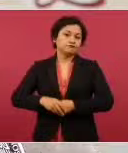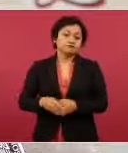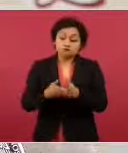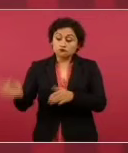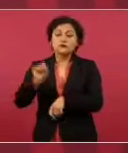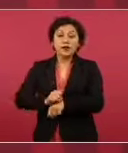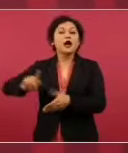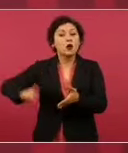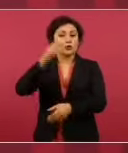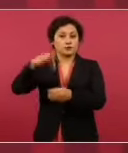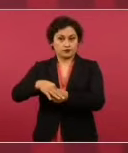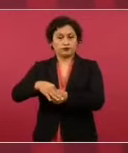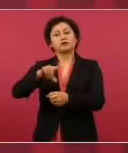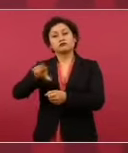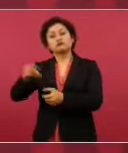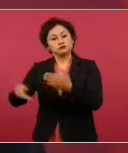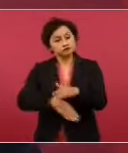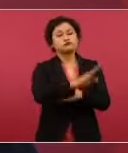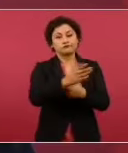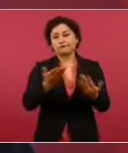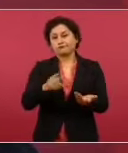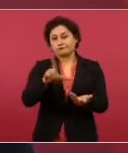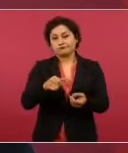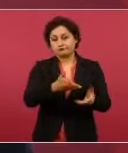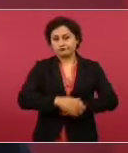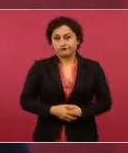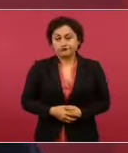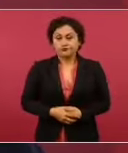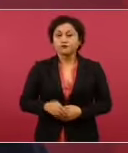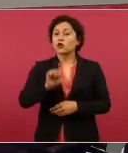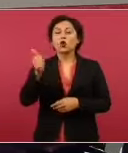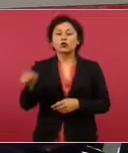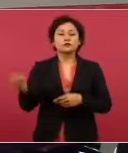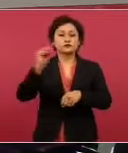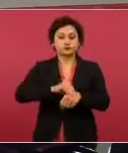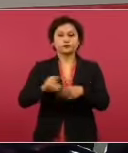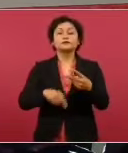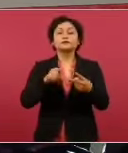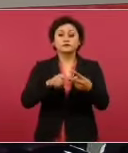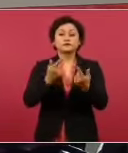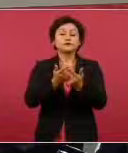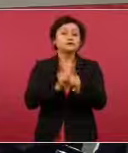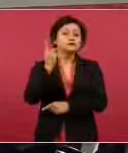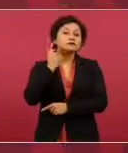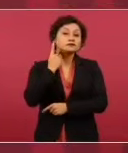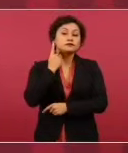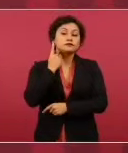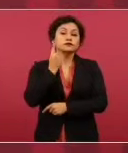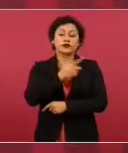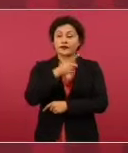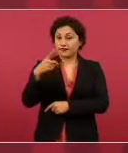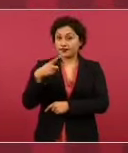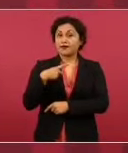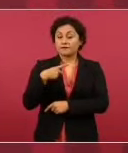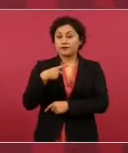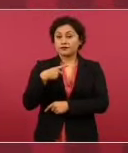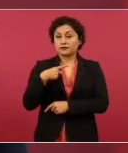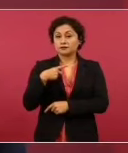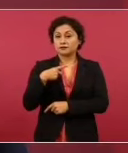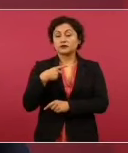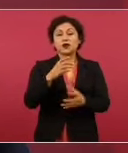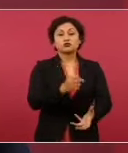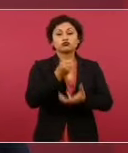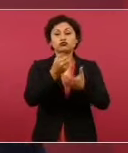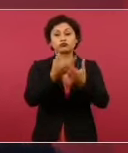seguramente en semana y lo regresará en el otro punto, que también se le agregó, es el hecho de que los partidos políticos puedan disponer de sus excedentes para